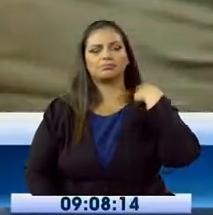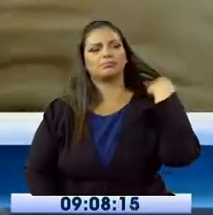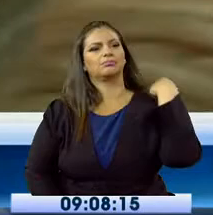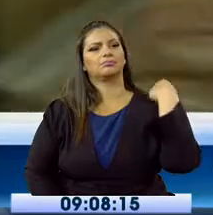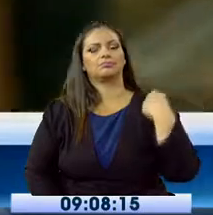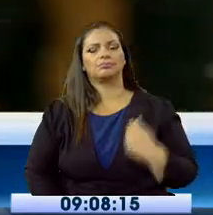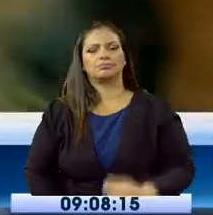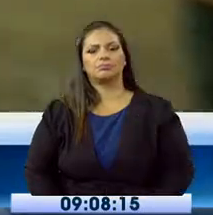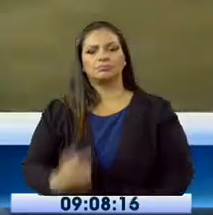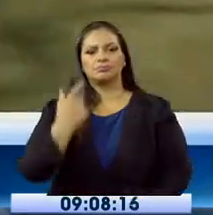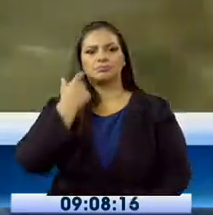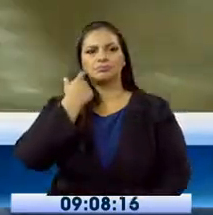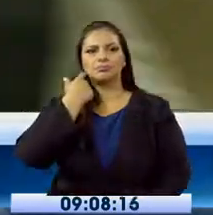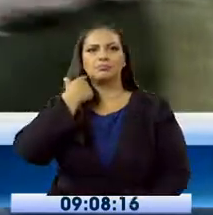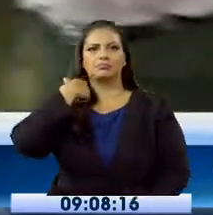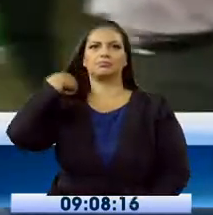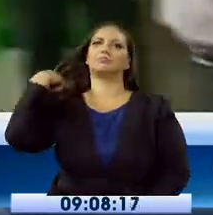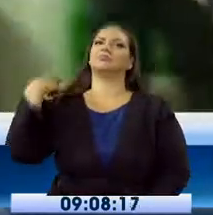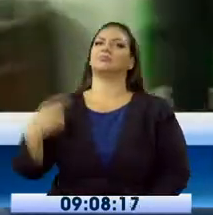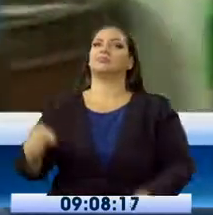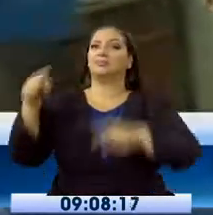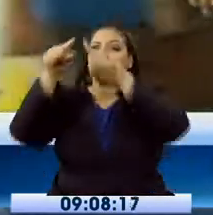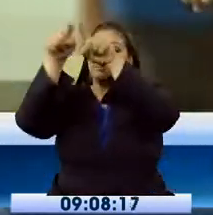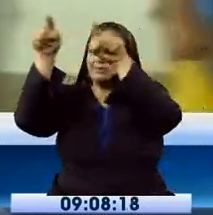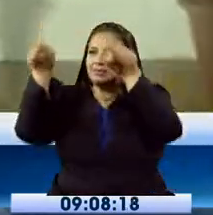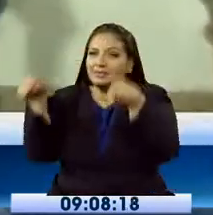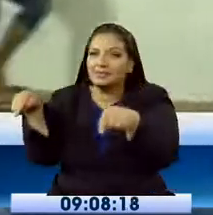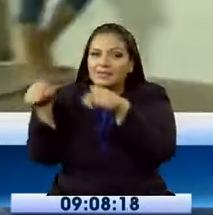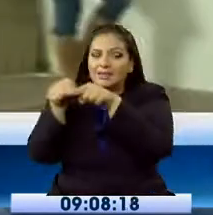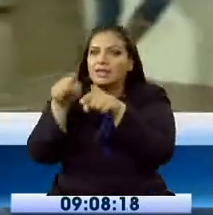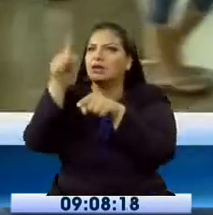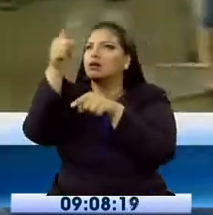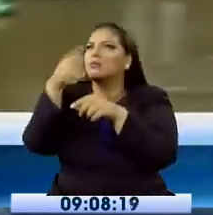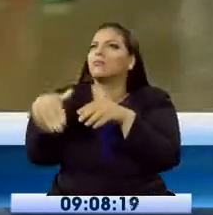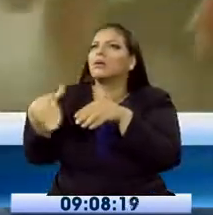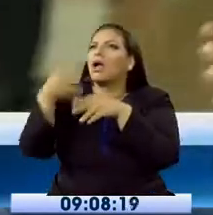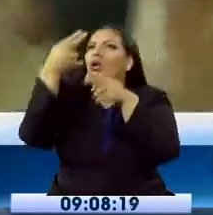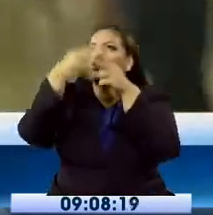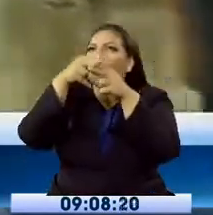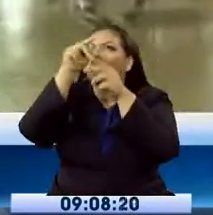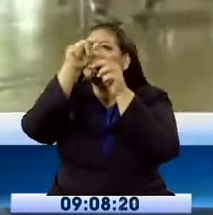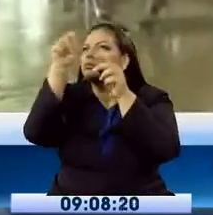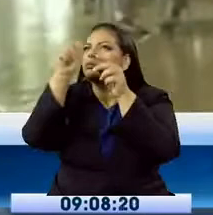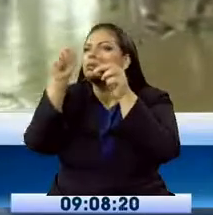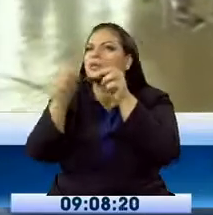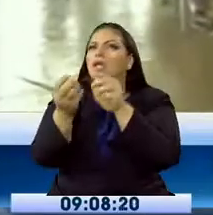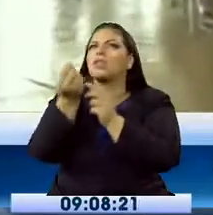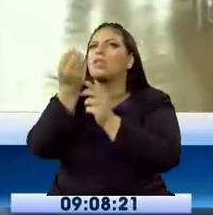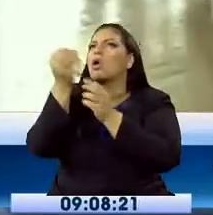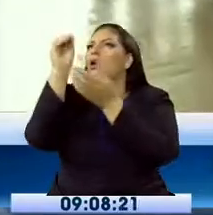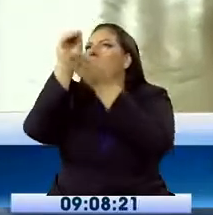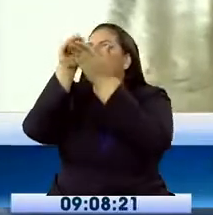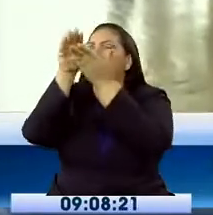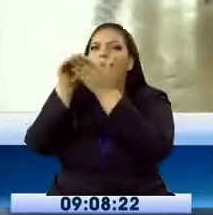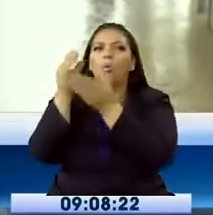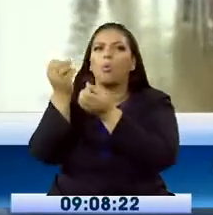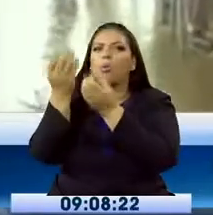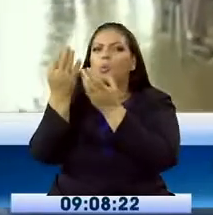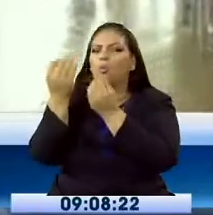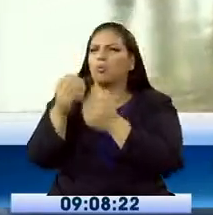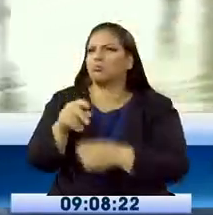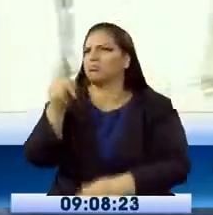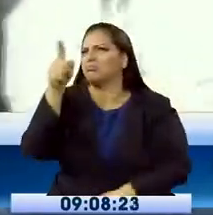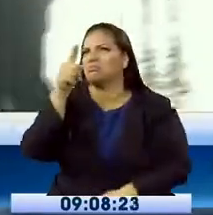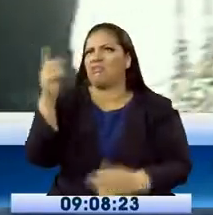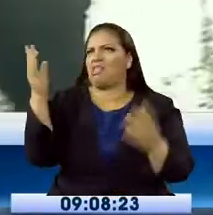llamado, es que las pizarras no están claras. Los precios no están bien marcados como lo que acabo de ver. O sea, dice por vida entera y en cambio